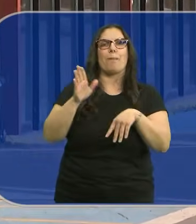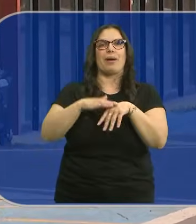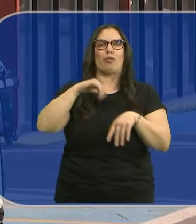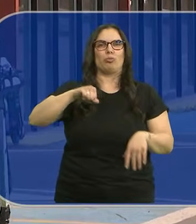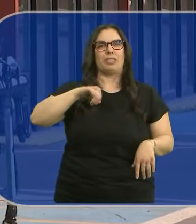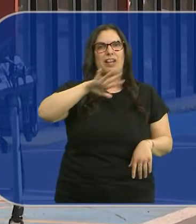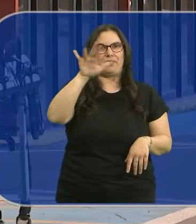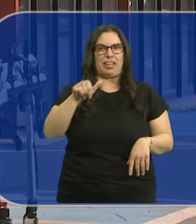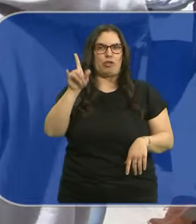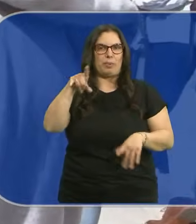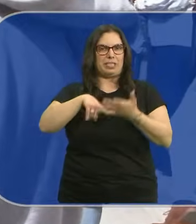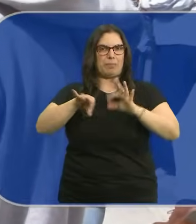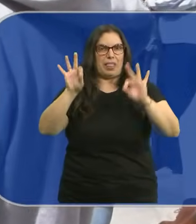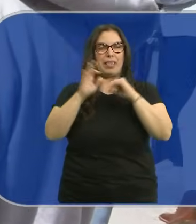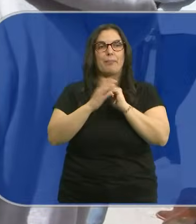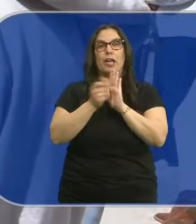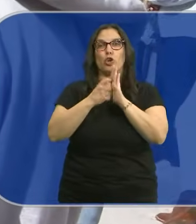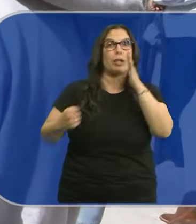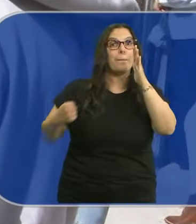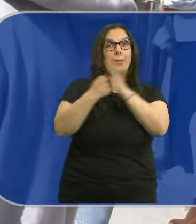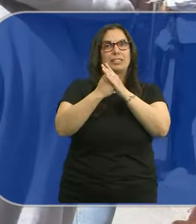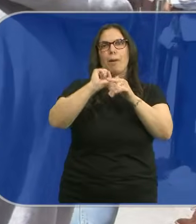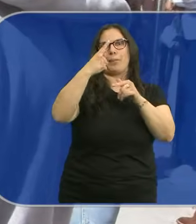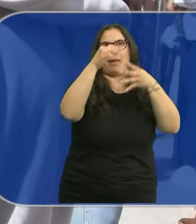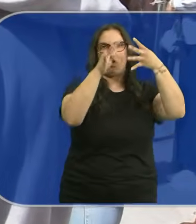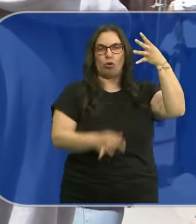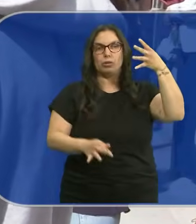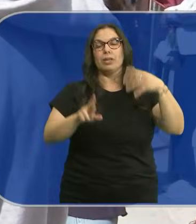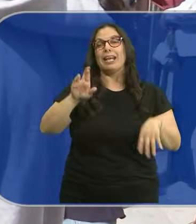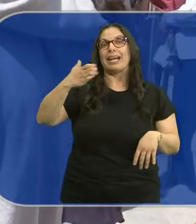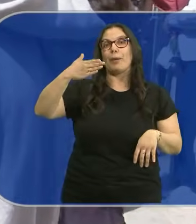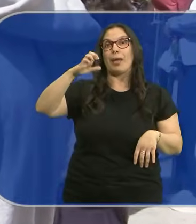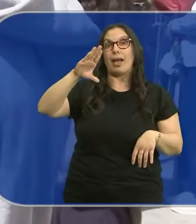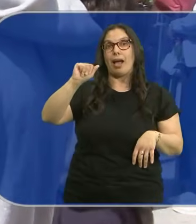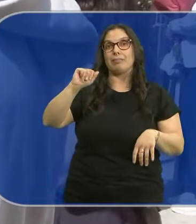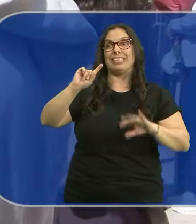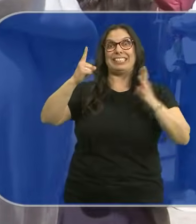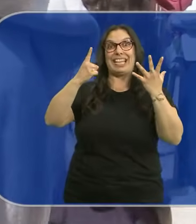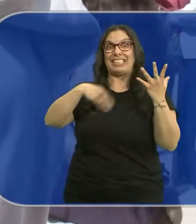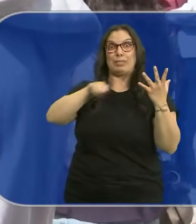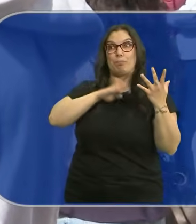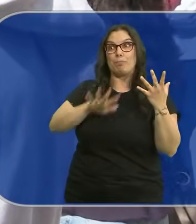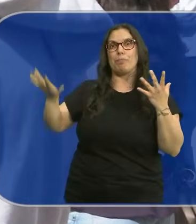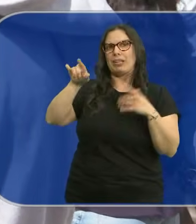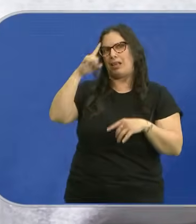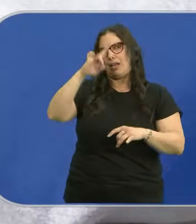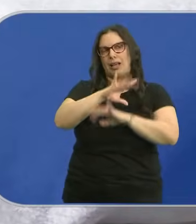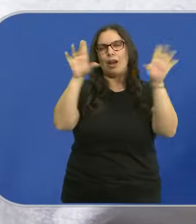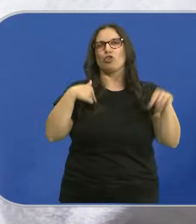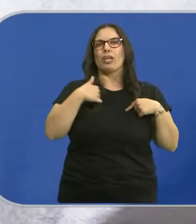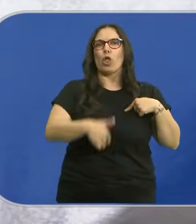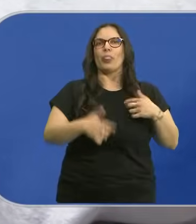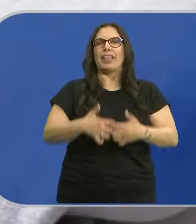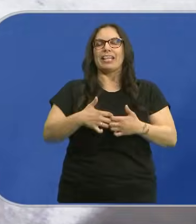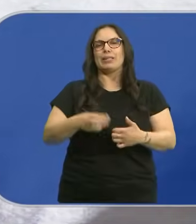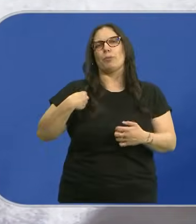del Bierzo. Quien tiene la nota más alta elige primero. Rebeca, la número 6 de toda España, lo tenía claro. Aparato digestivo